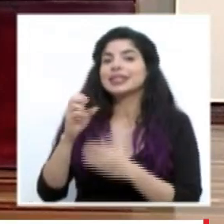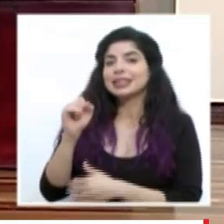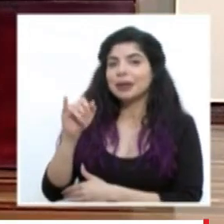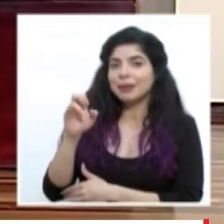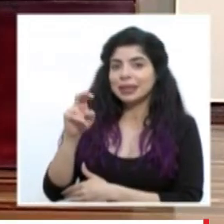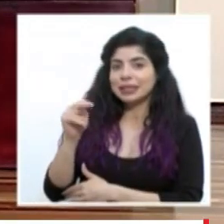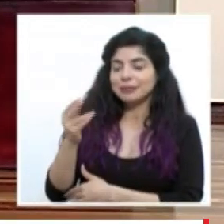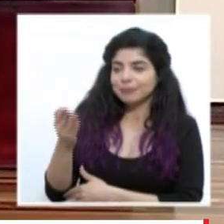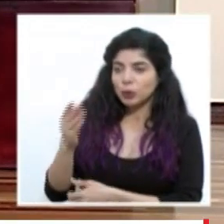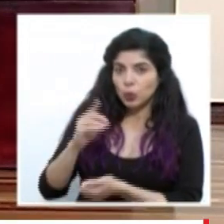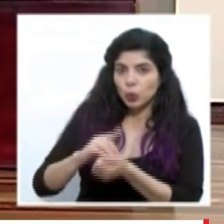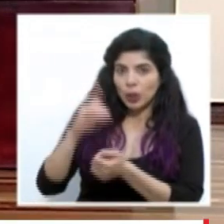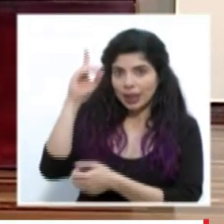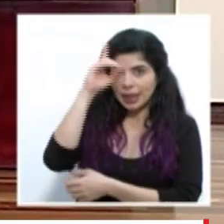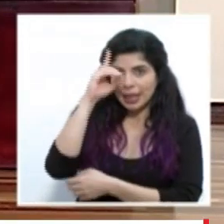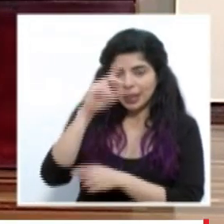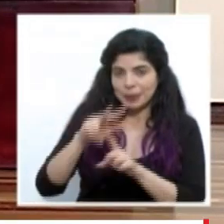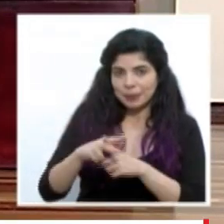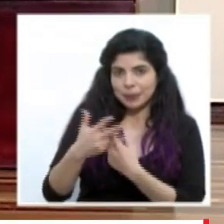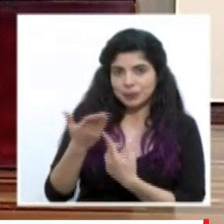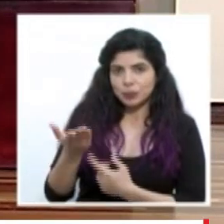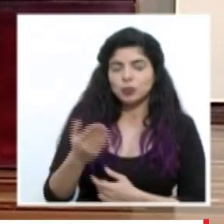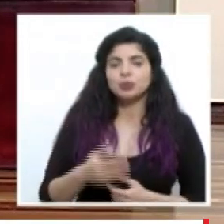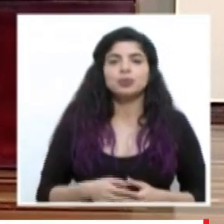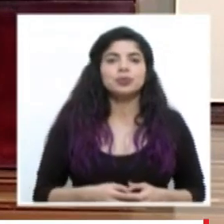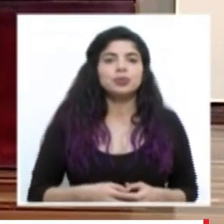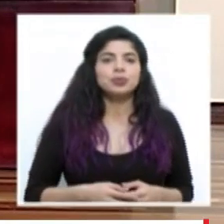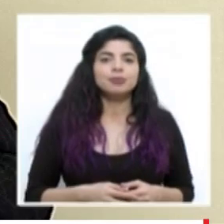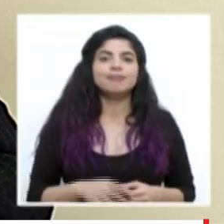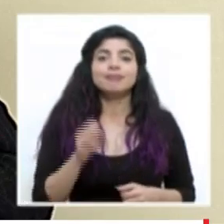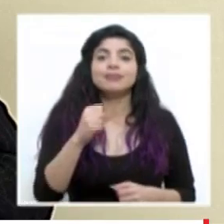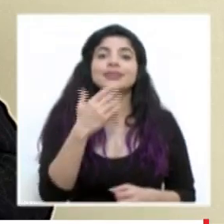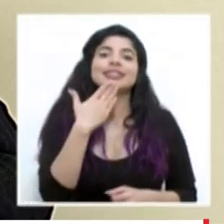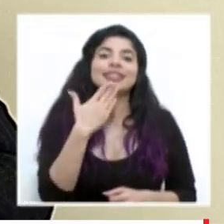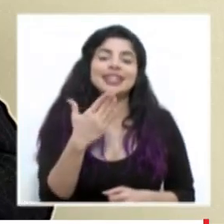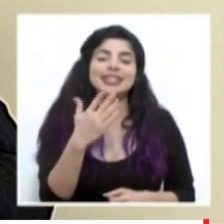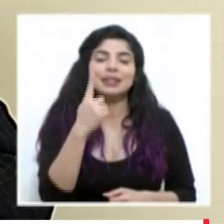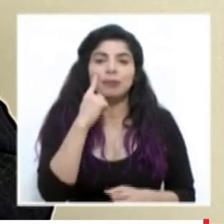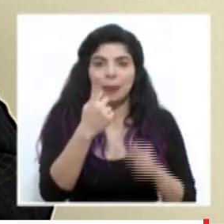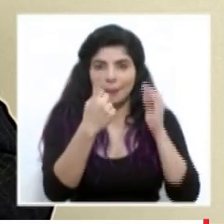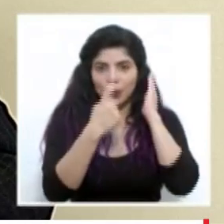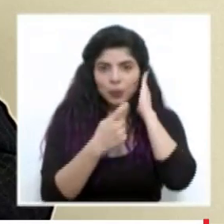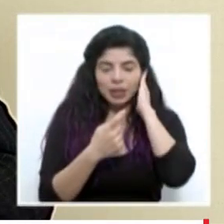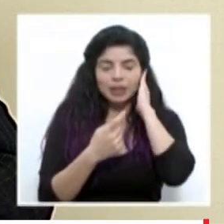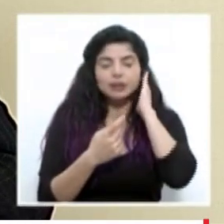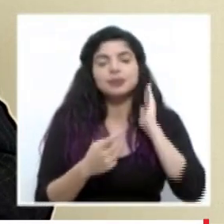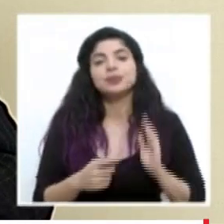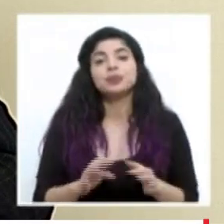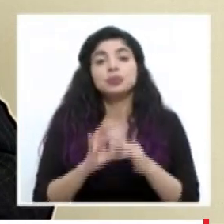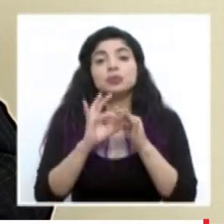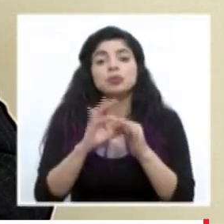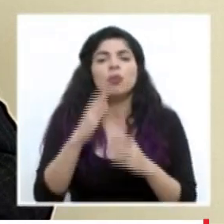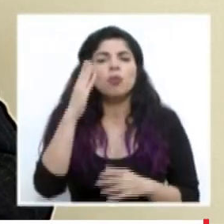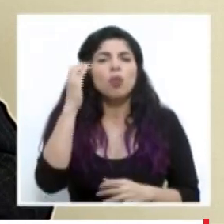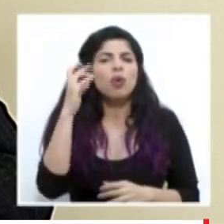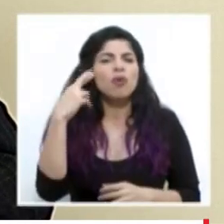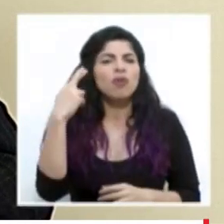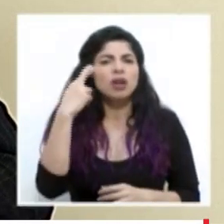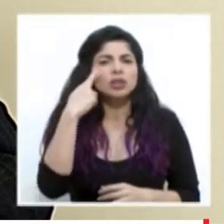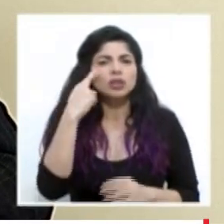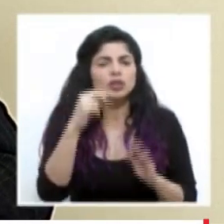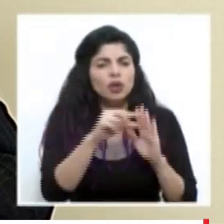Sebastián. Doctor Daniel Salas, iniciamos con usted, por favor. Sí, muchas gracias, señora, por las preguntas con respecto a la razón del cambio en